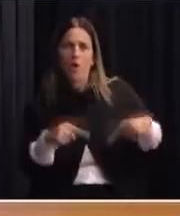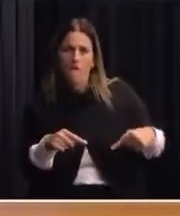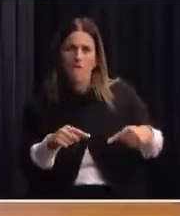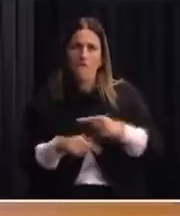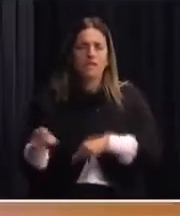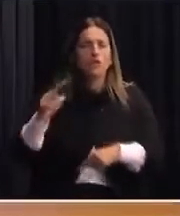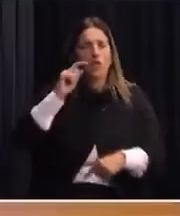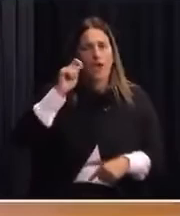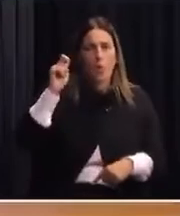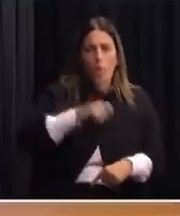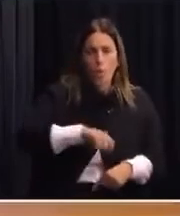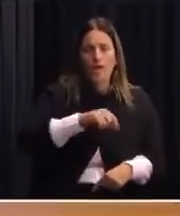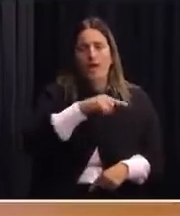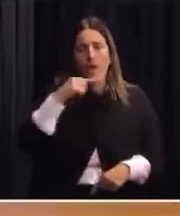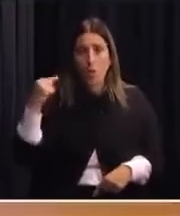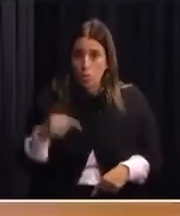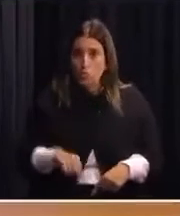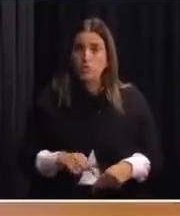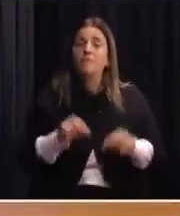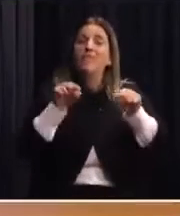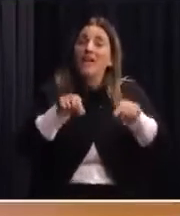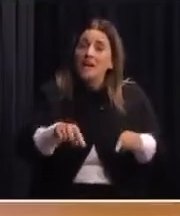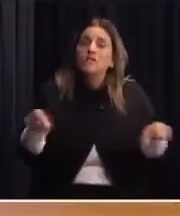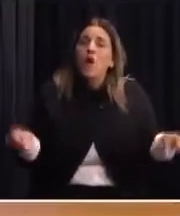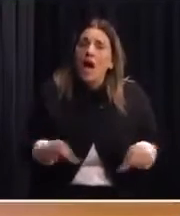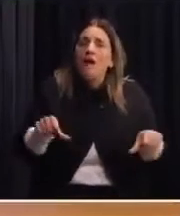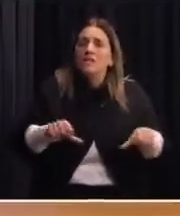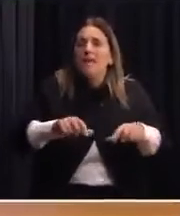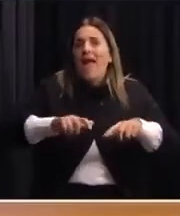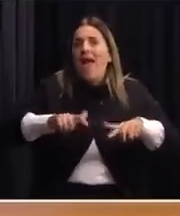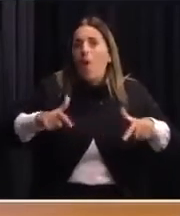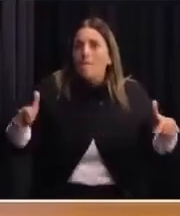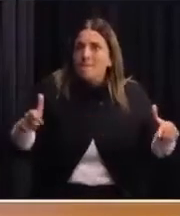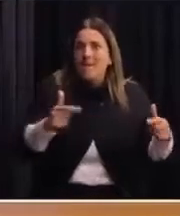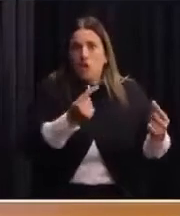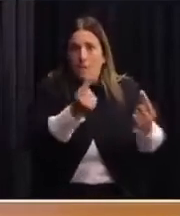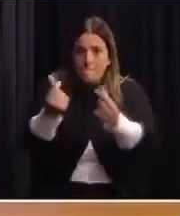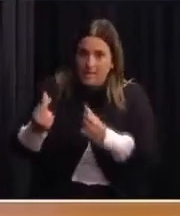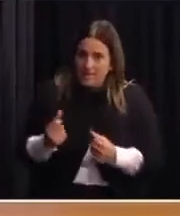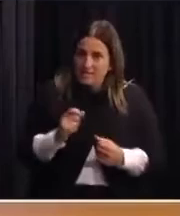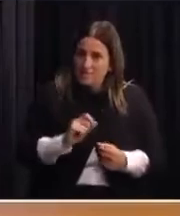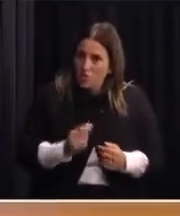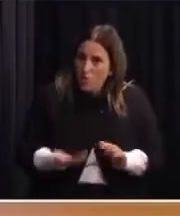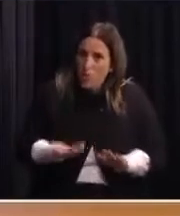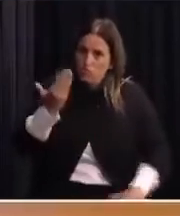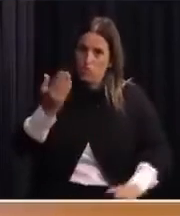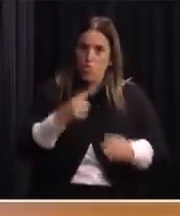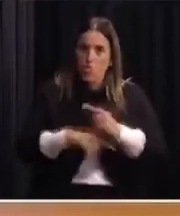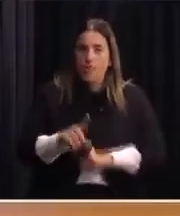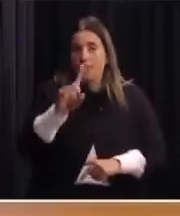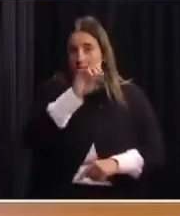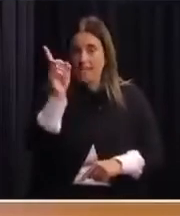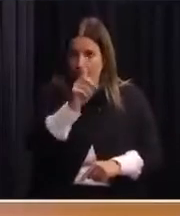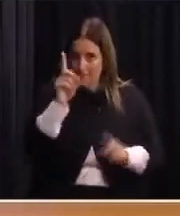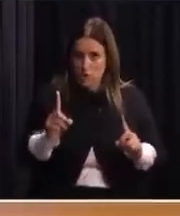rusia y ucrania y esto ha llevado a un aumento en los precios a nivel internacional